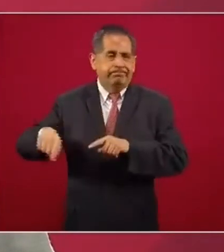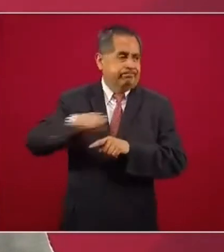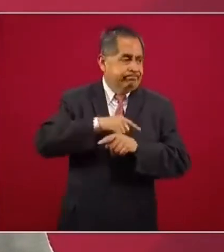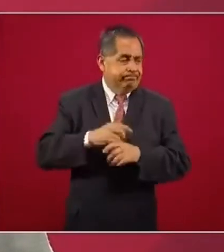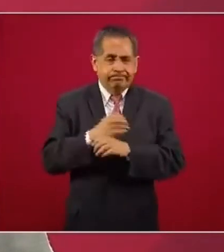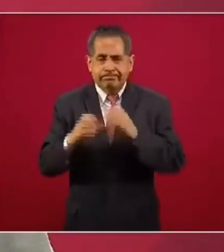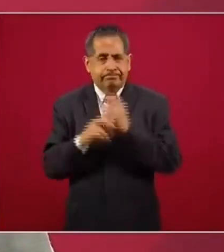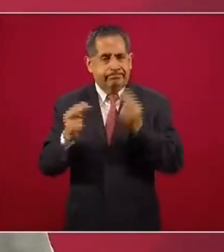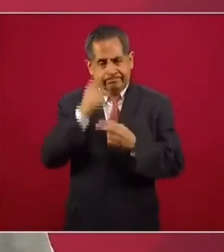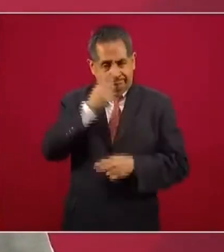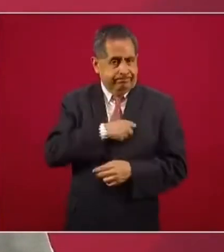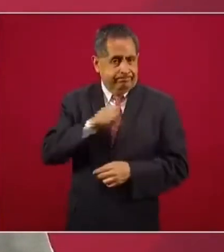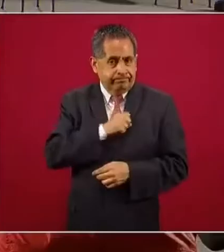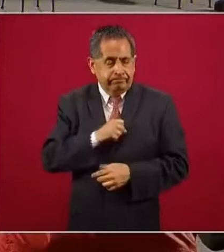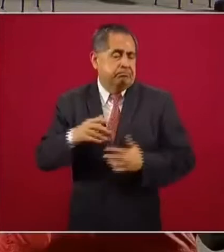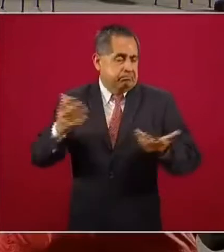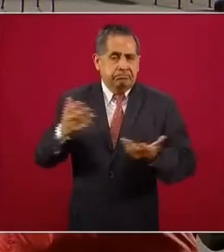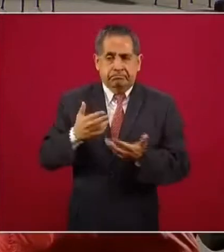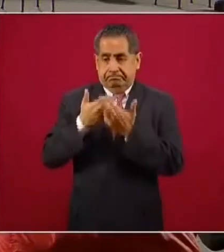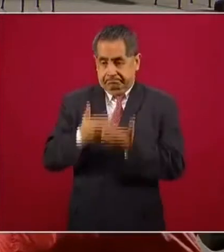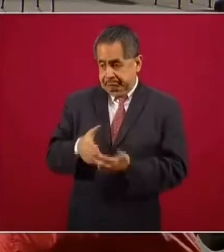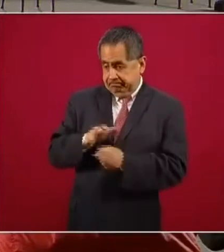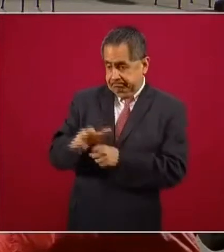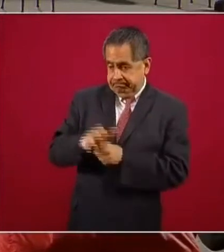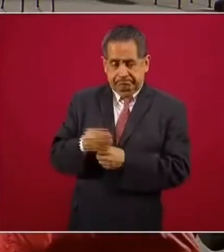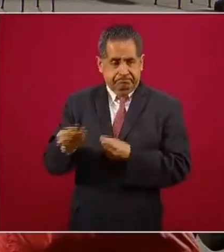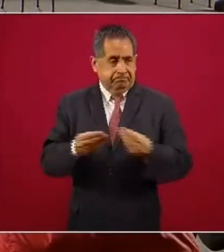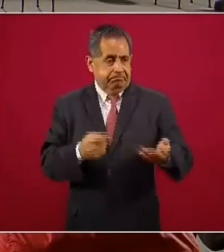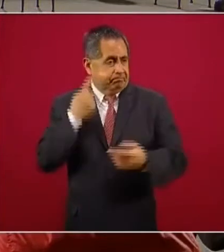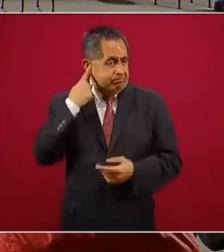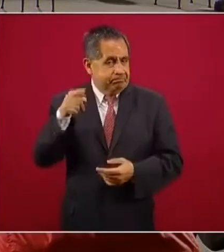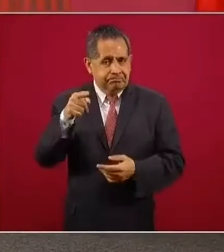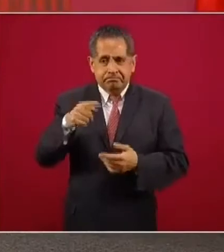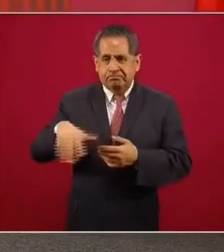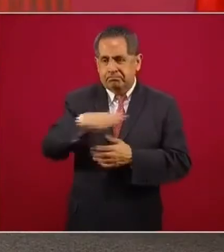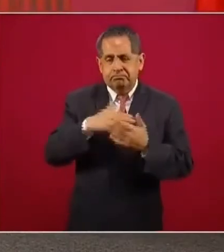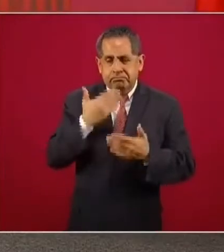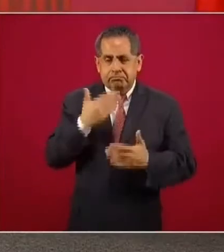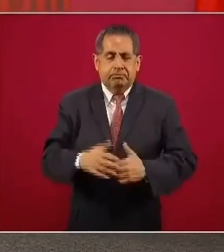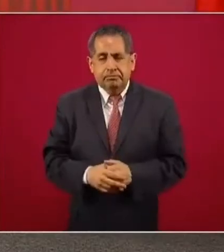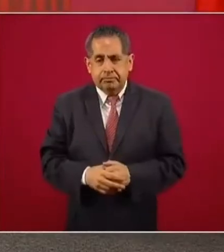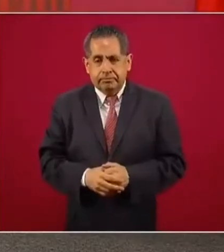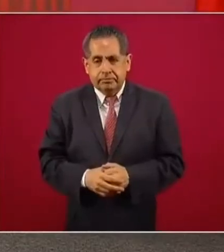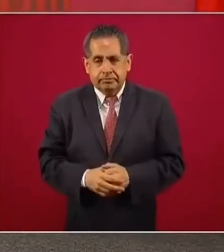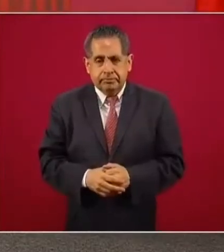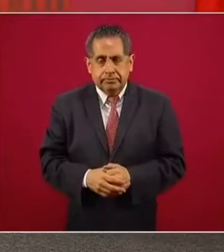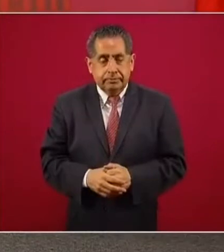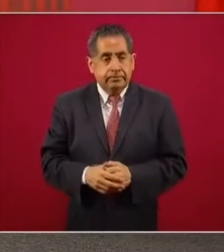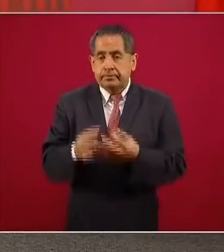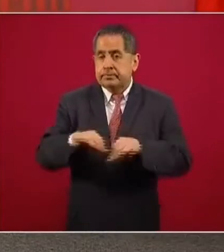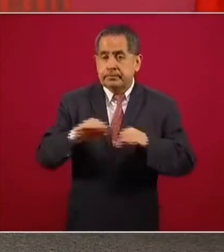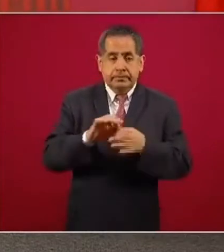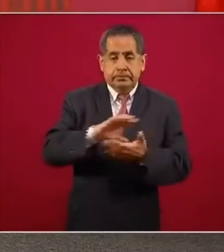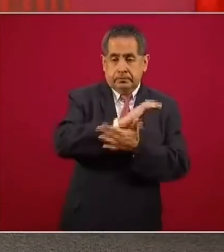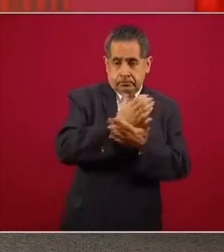la salud y así cubrir las necesidades de abasto futuras. La transparencia en las licitaciones